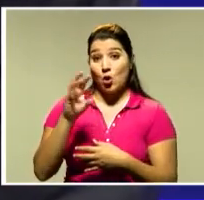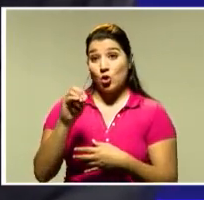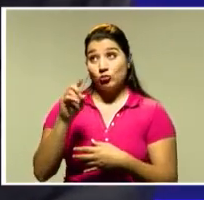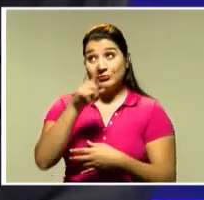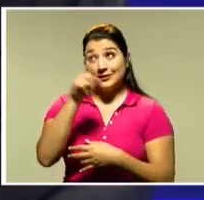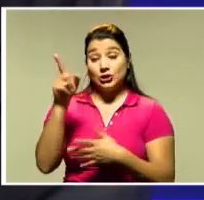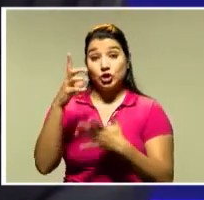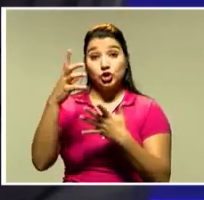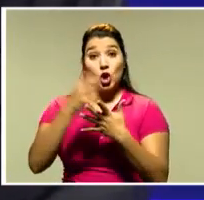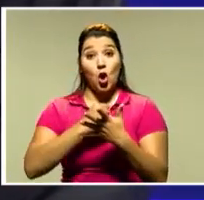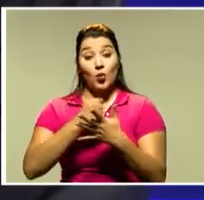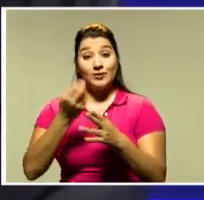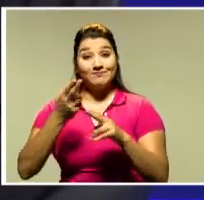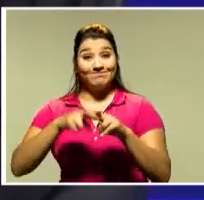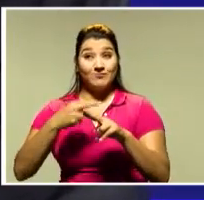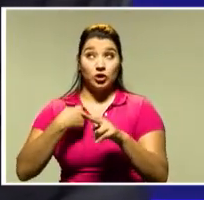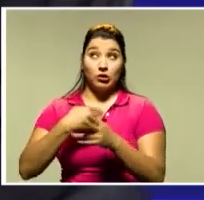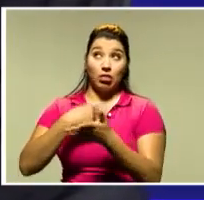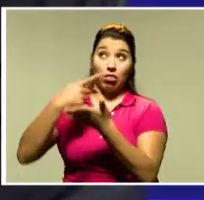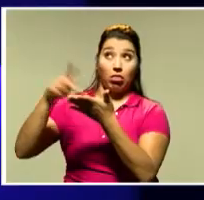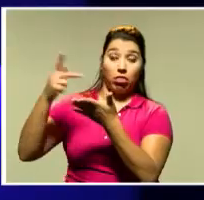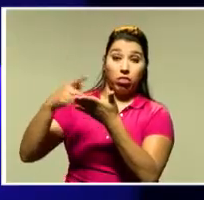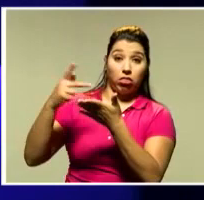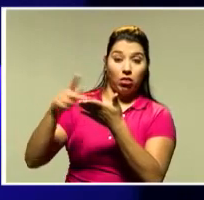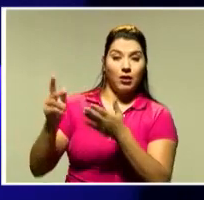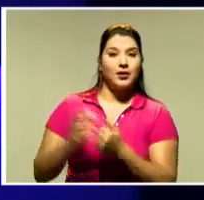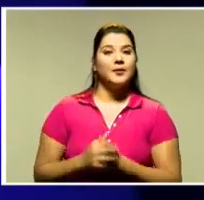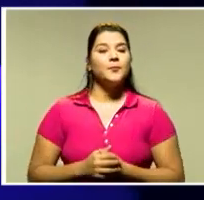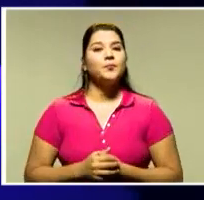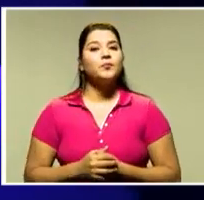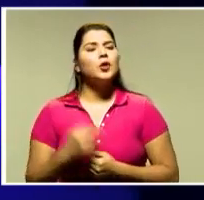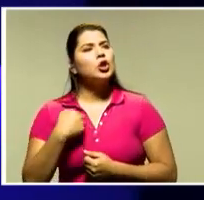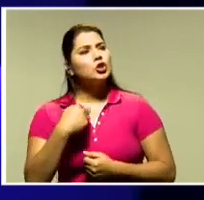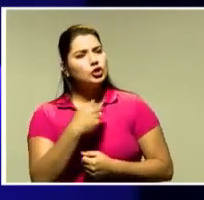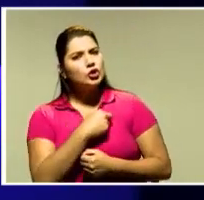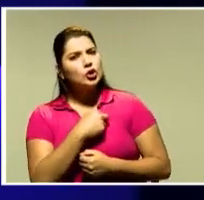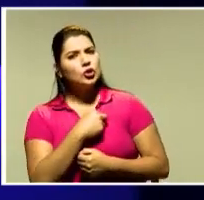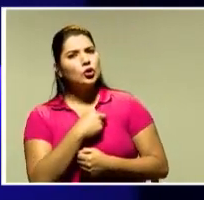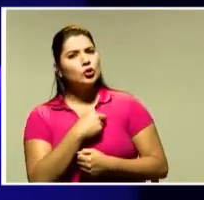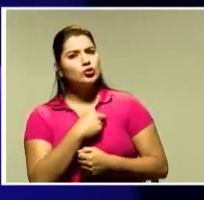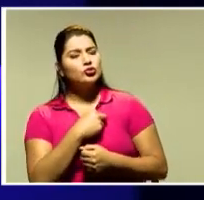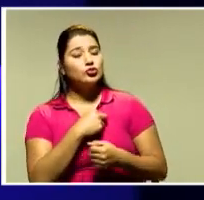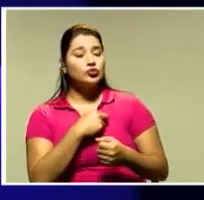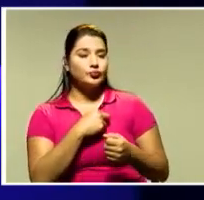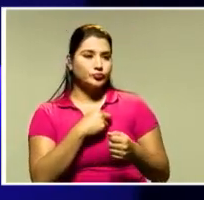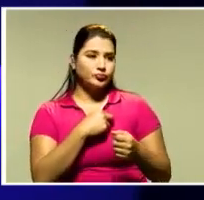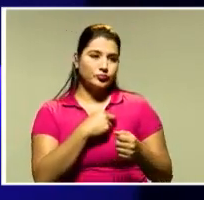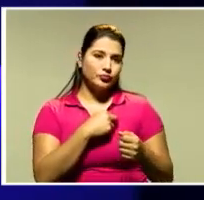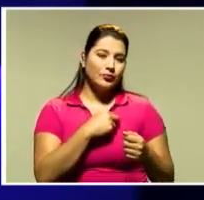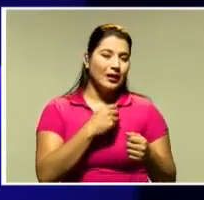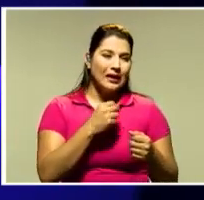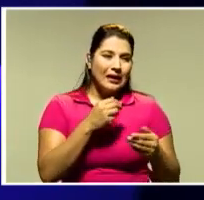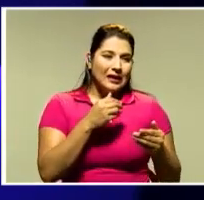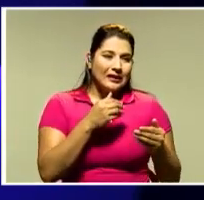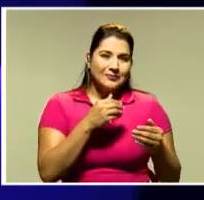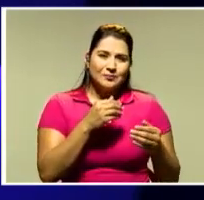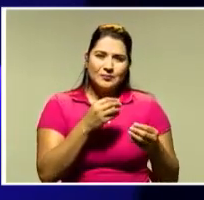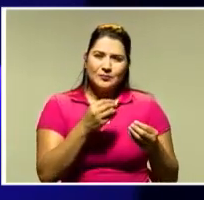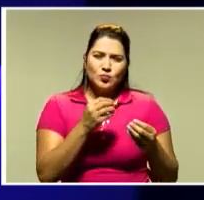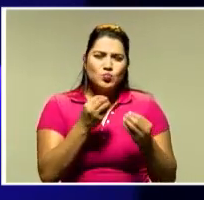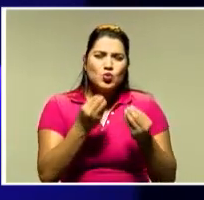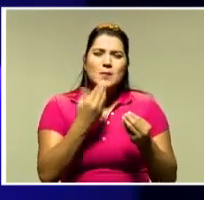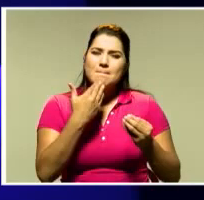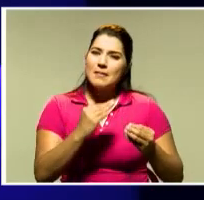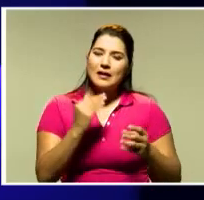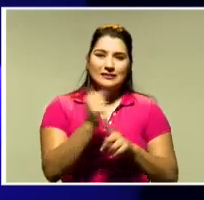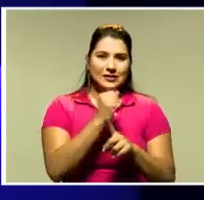sus intereses. Así que estamos en un momento difícil. Estuvimos en quema, para decirlo popularmente, sí, durante mucho